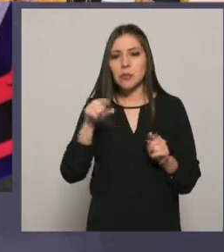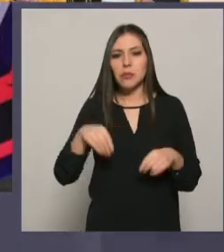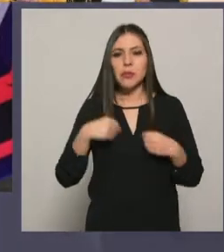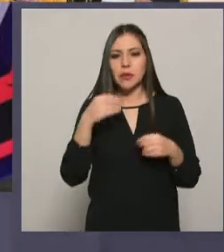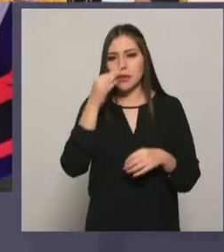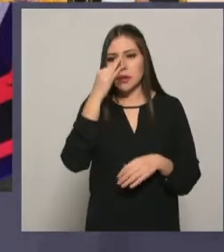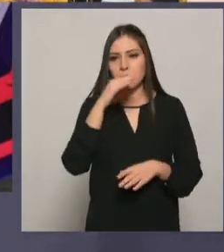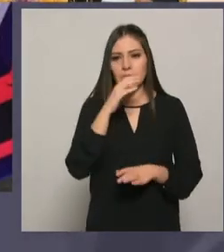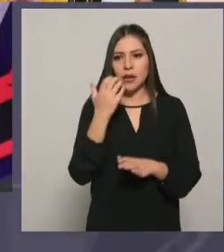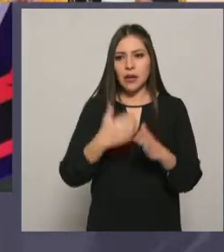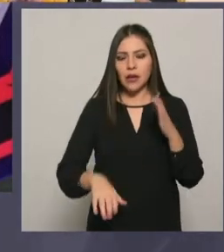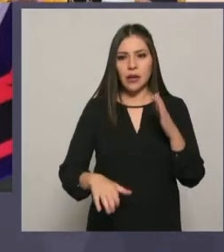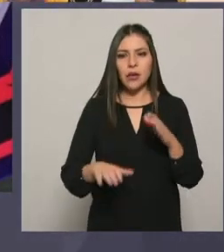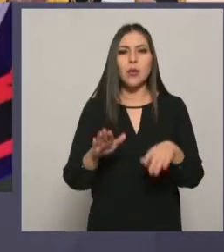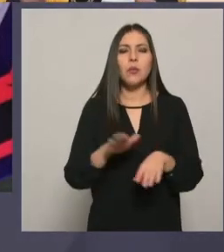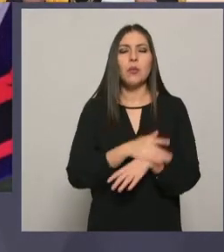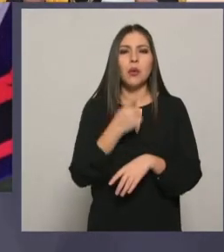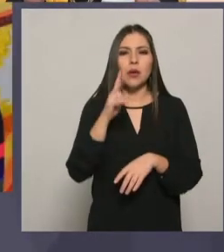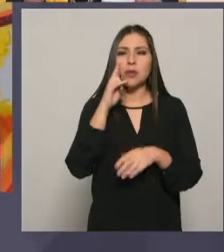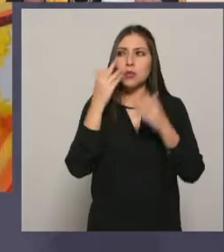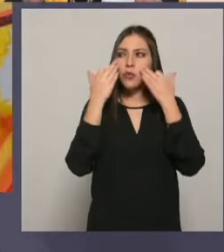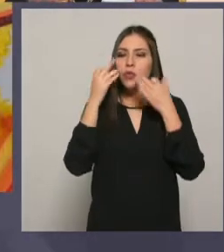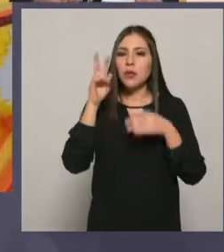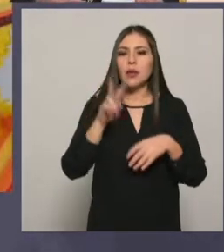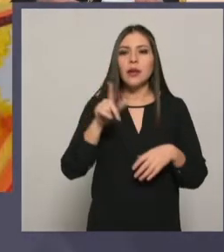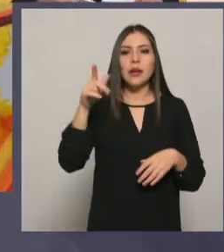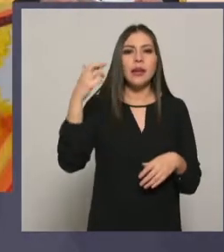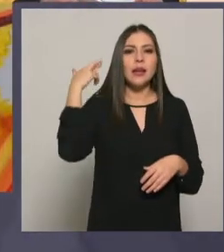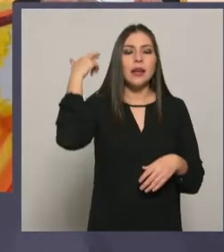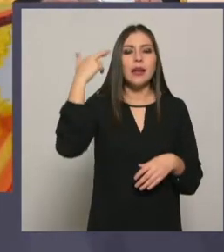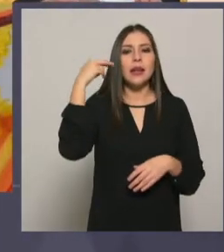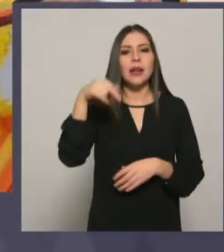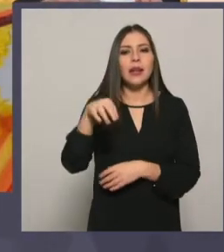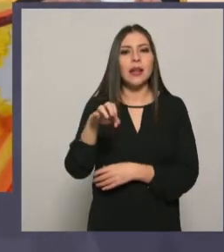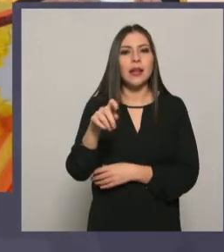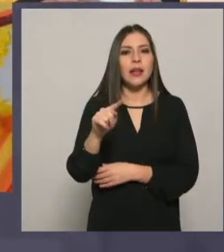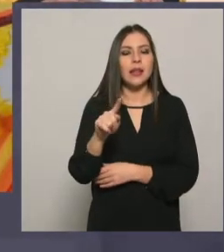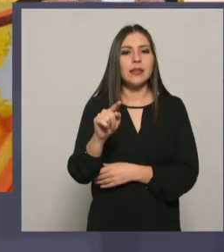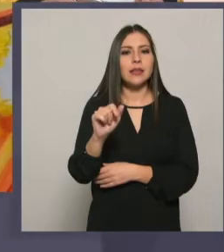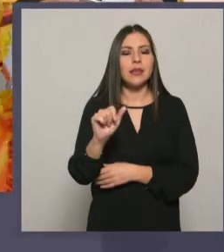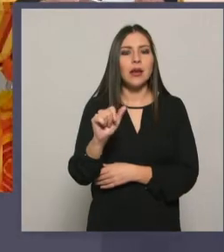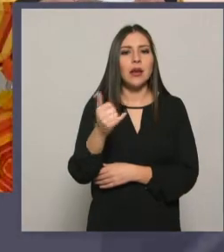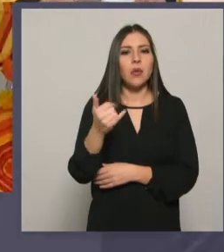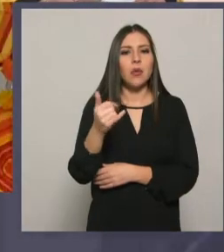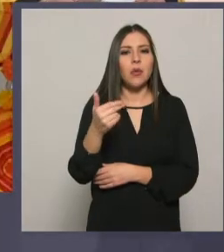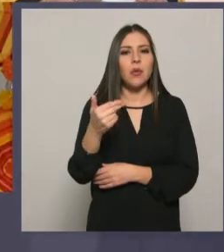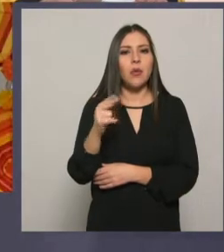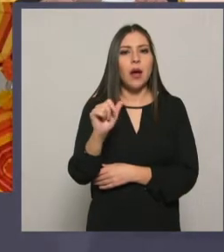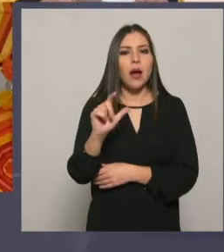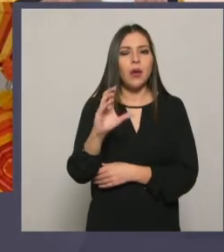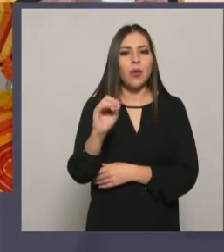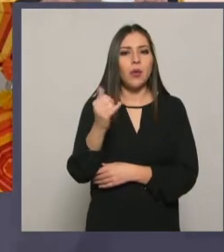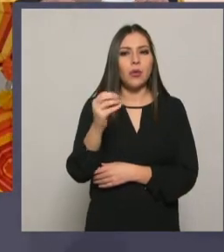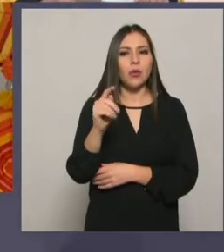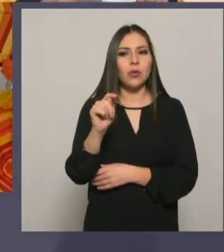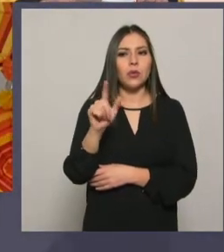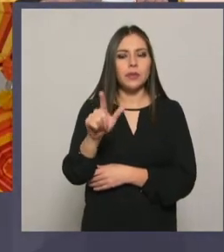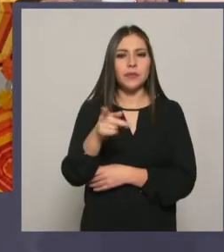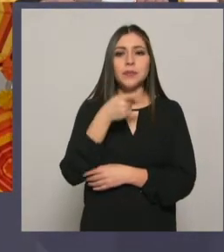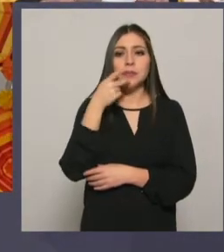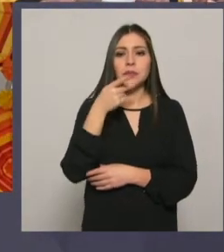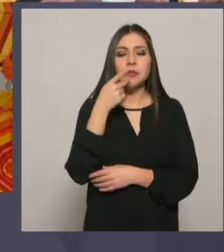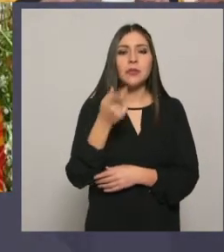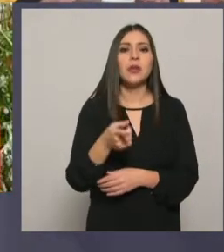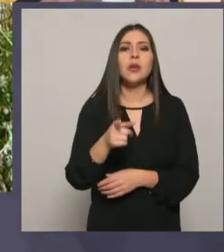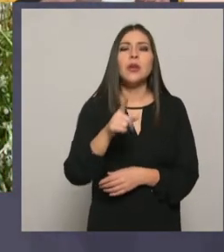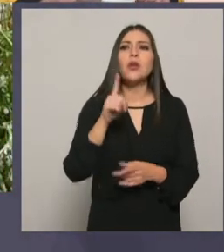rey poeta Netzahualcóyotl, que dice: ¿a dónde iremos? Donde la muerte no